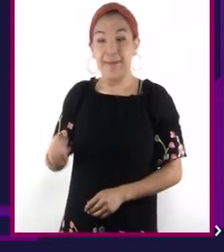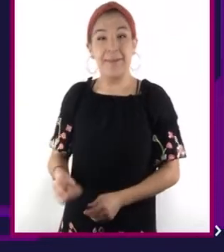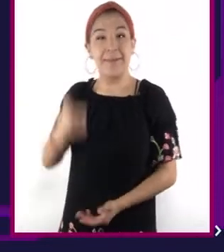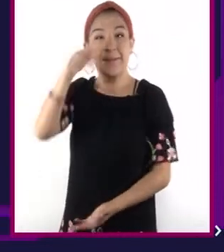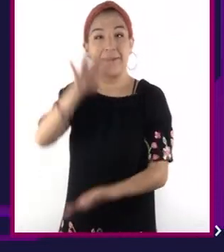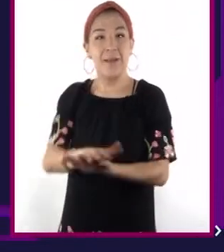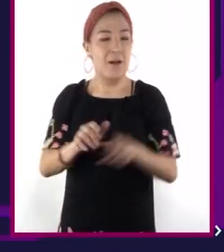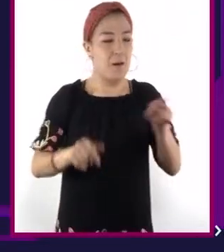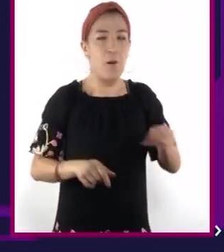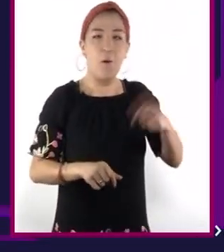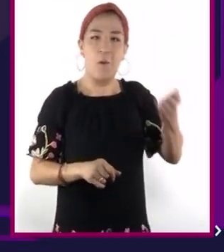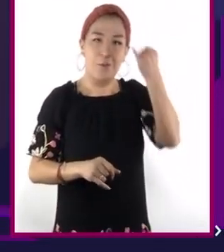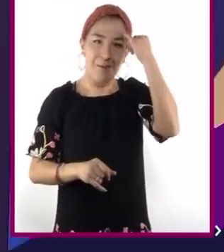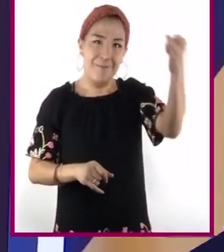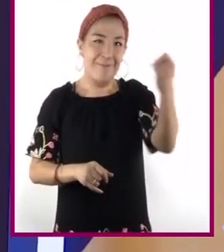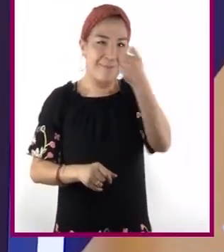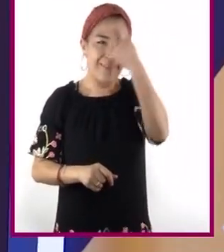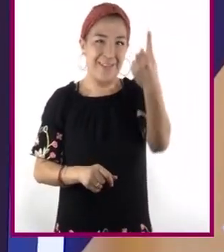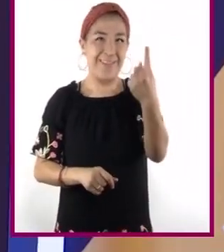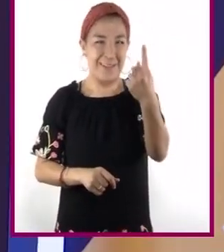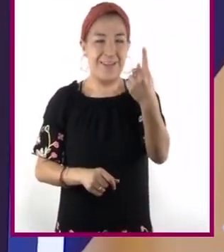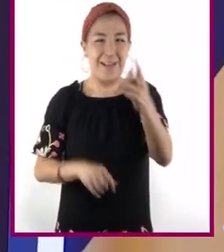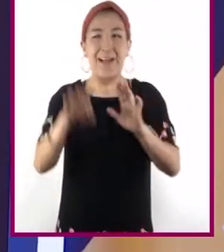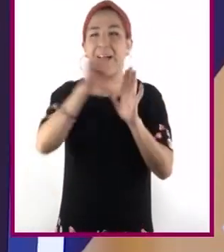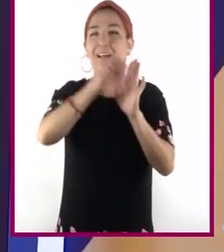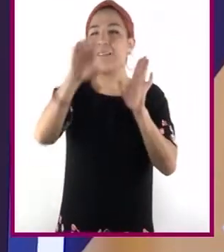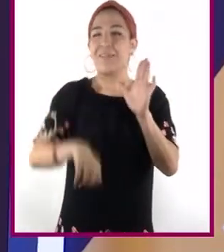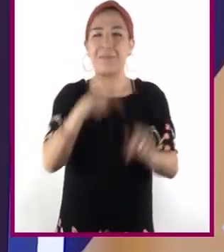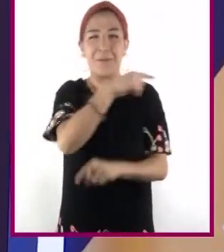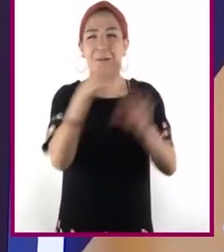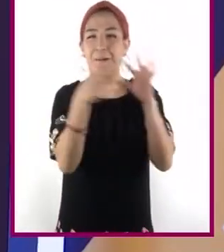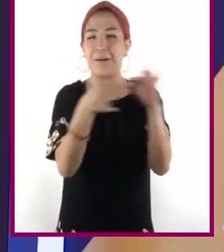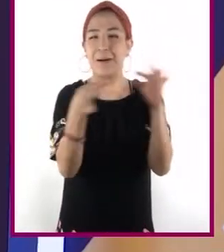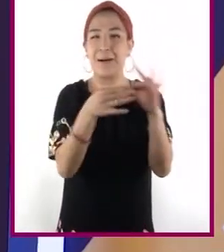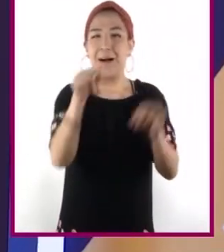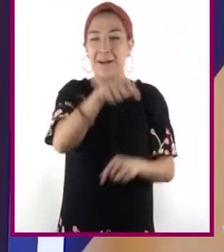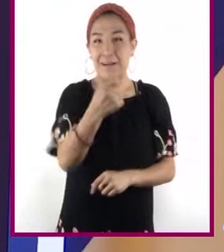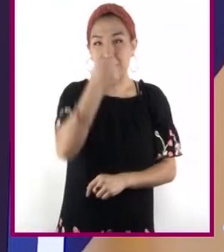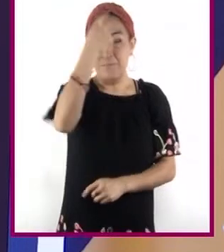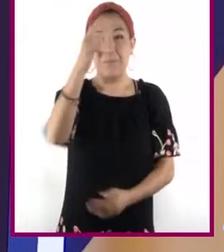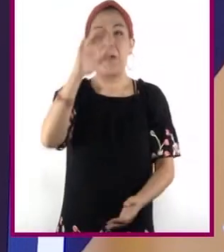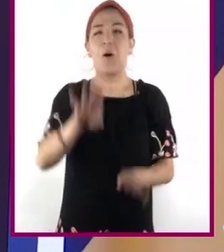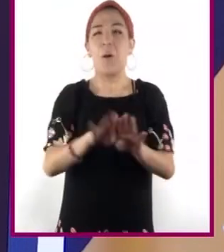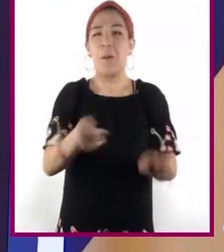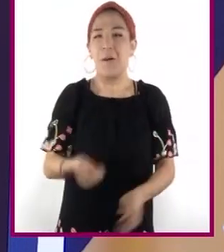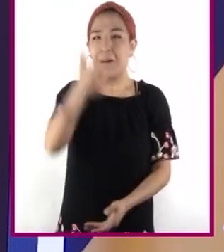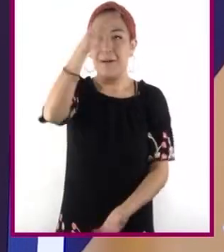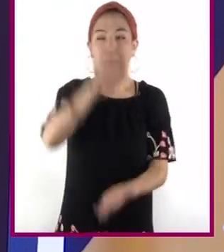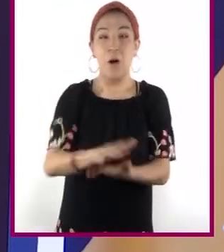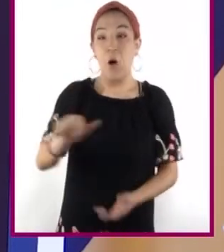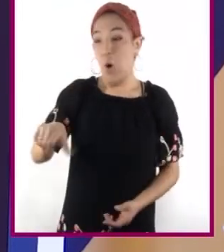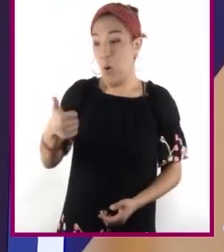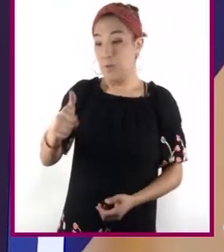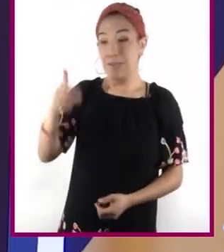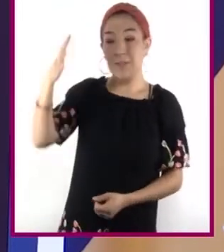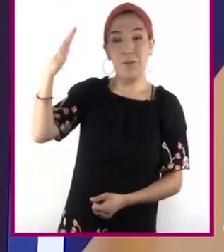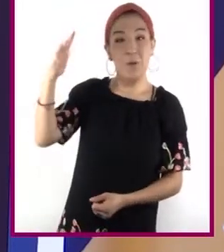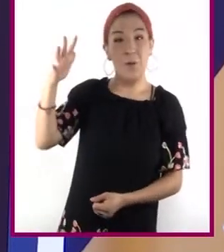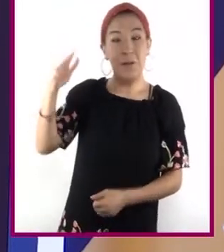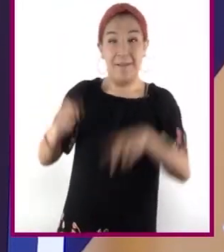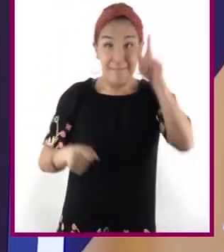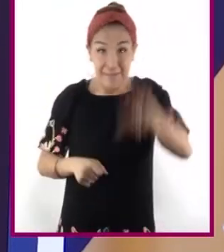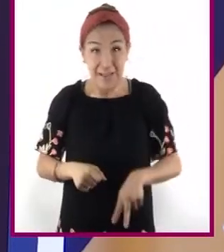la inventada. En el ejemplo, en la secuencia inventada salieron 11 soles y en la